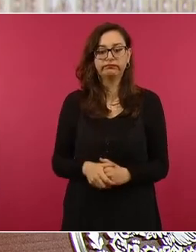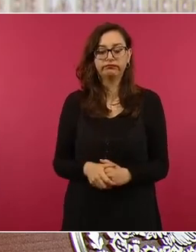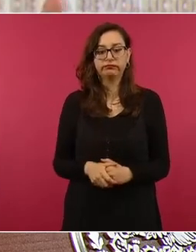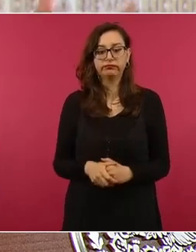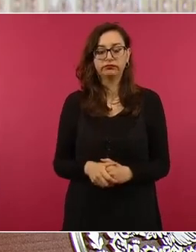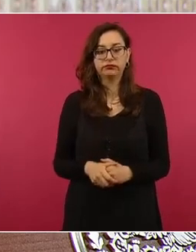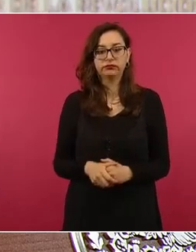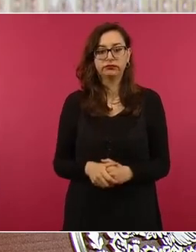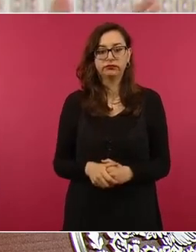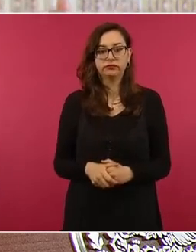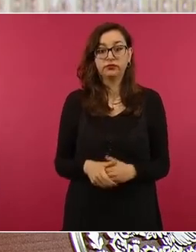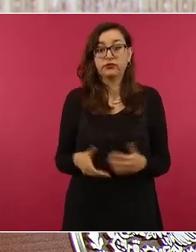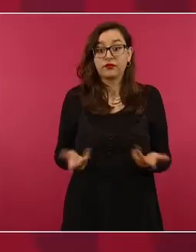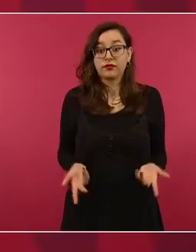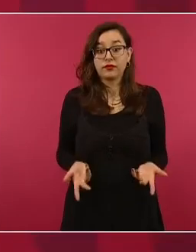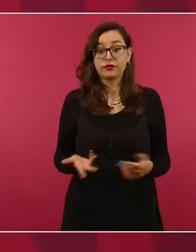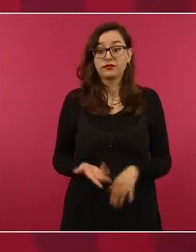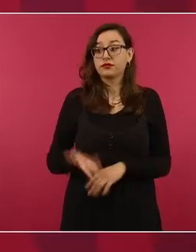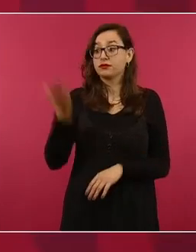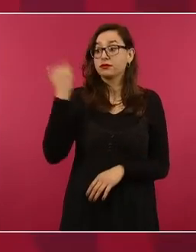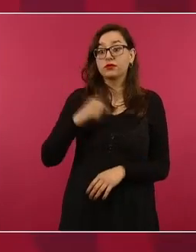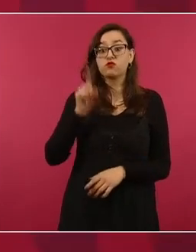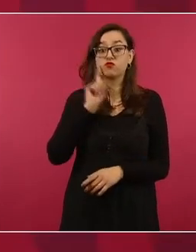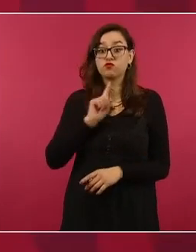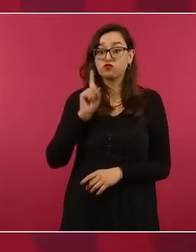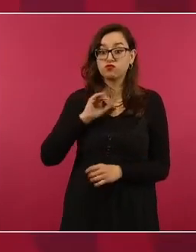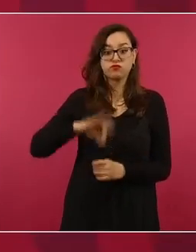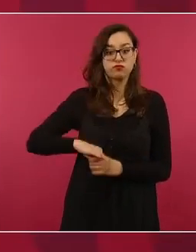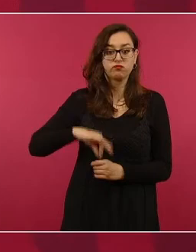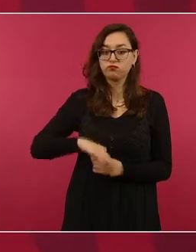ni siquiera se les permitía votar